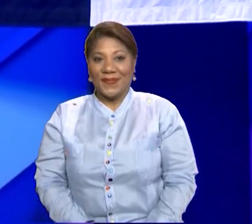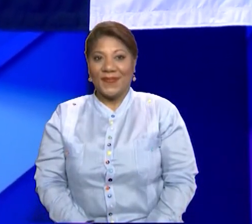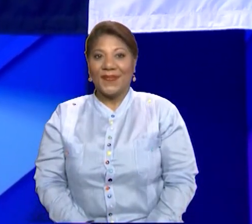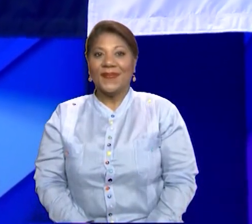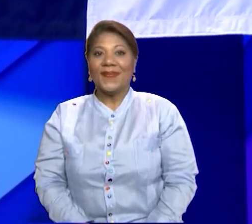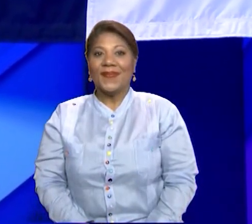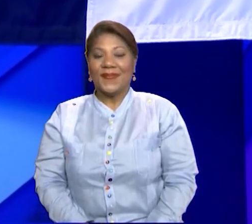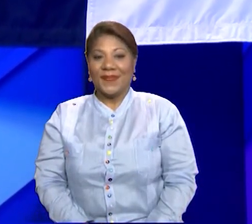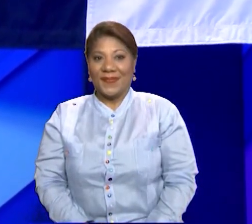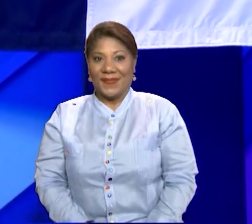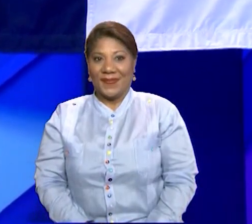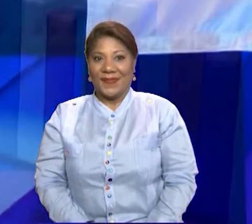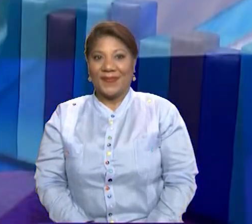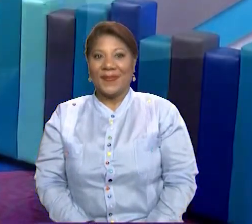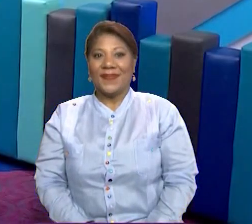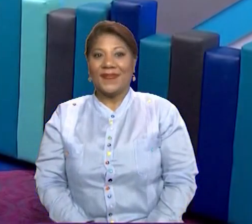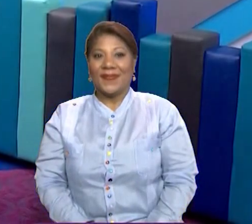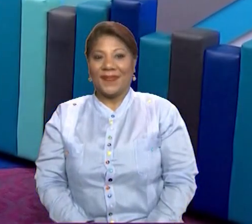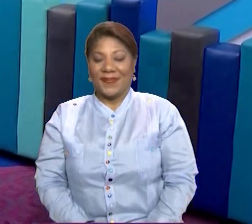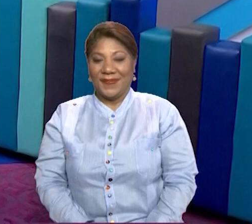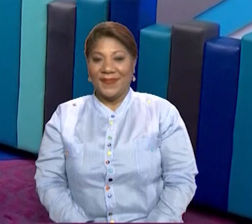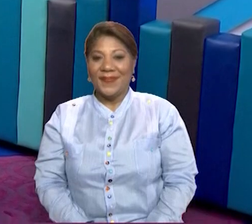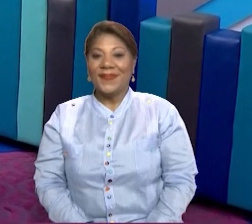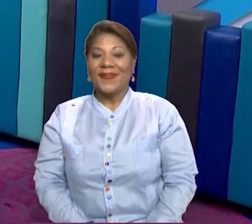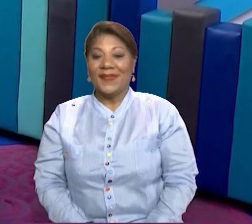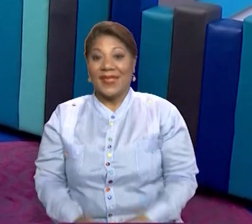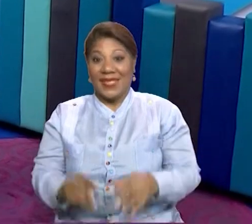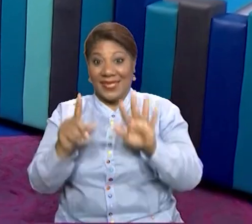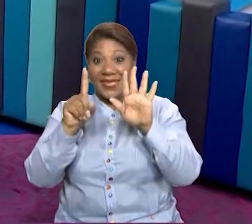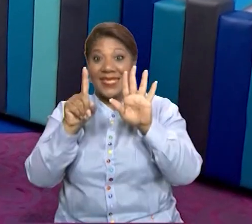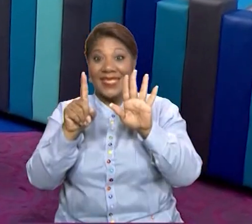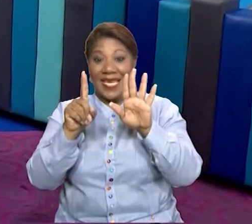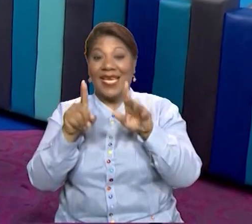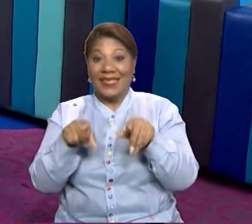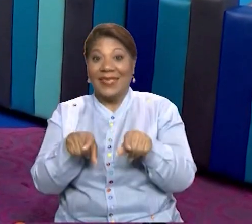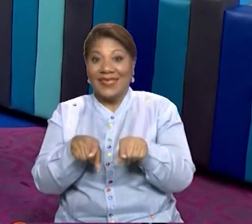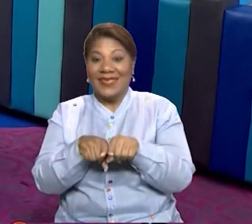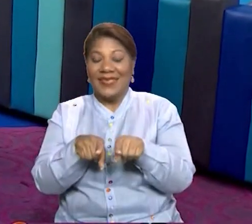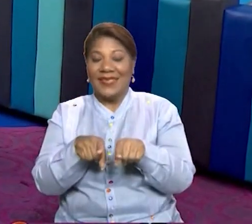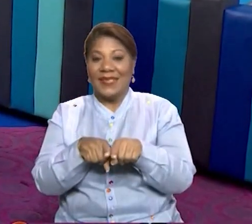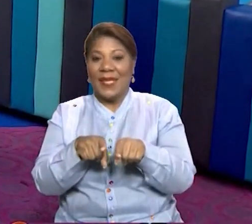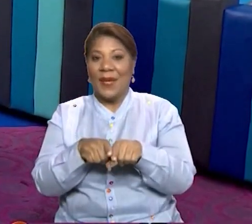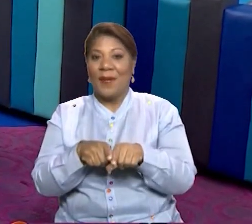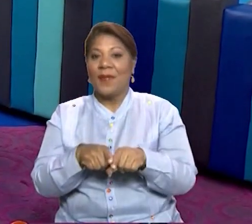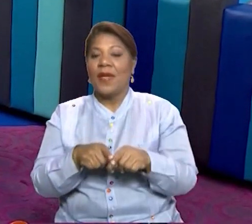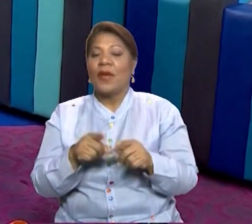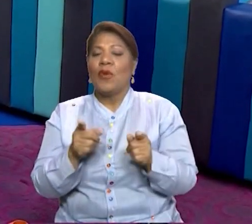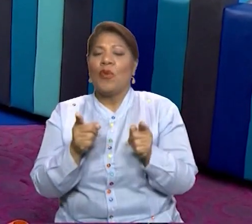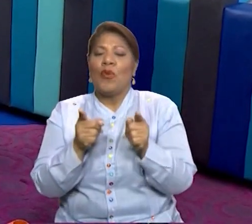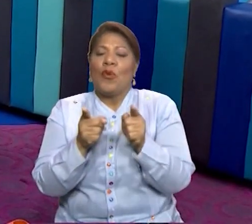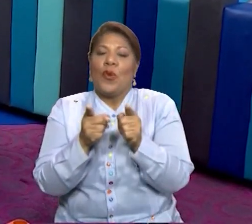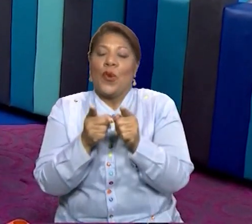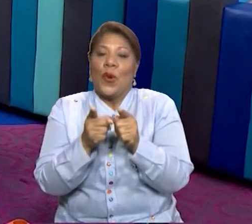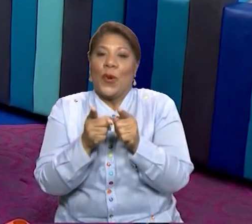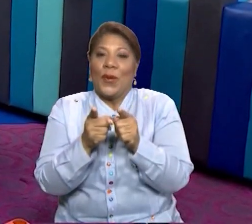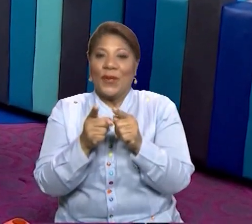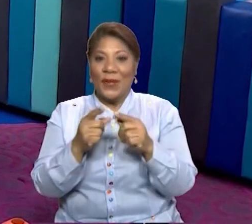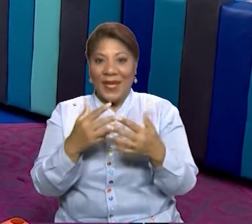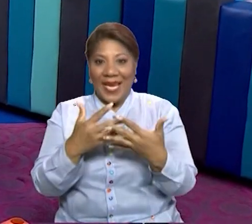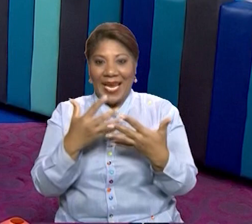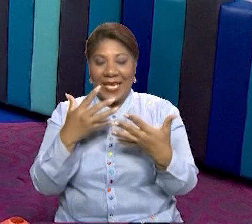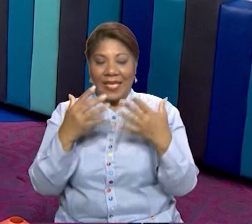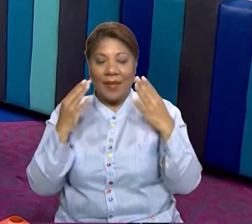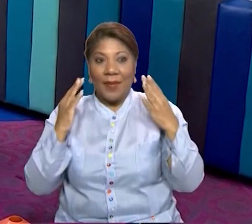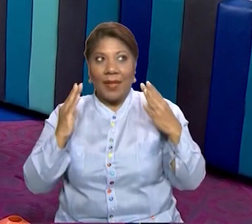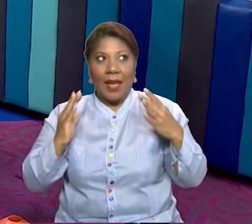4, 5 y 6. Excelente. Ok, hemos hecho un pequeño calentamiento